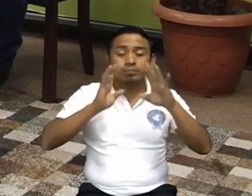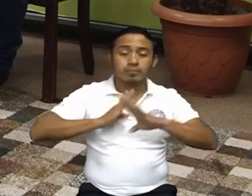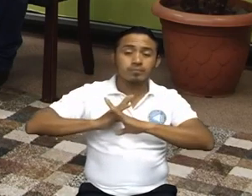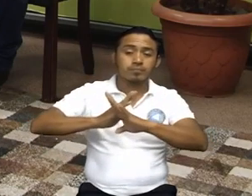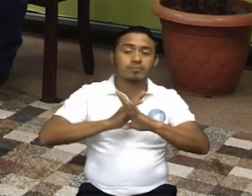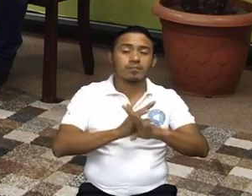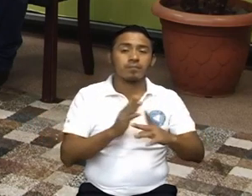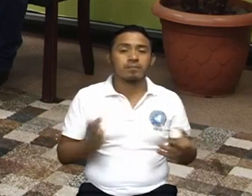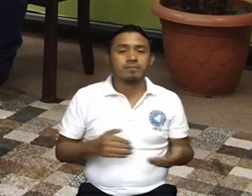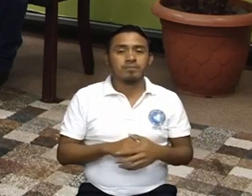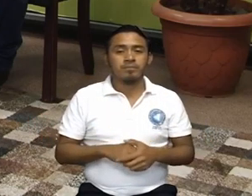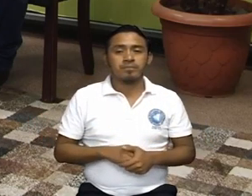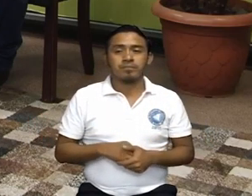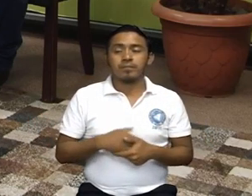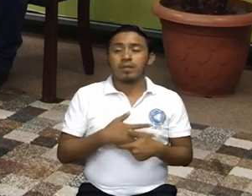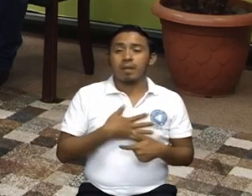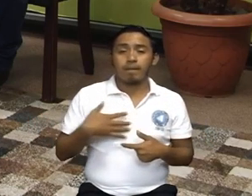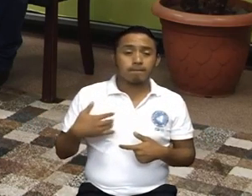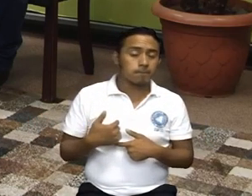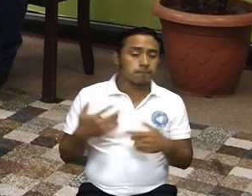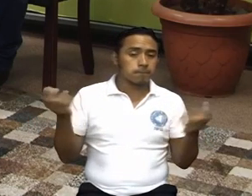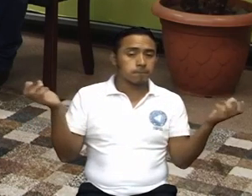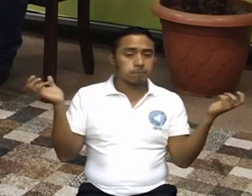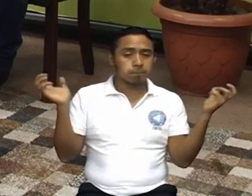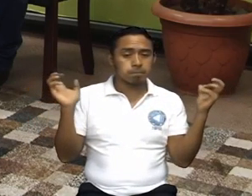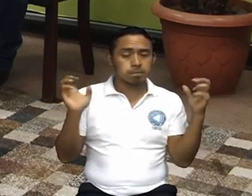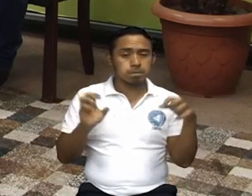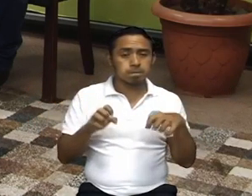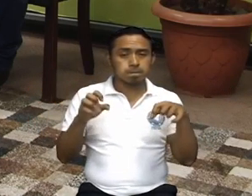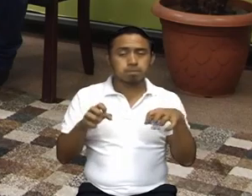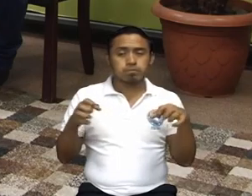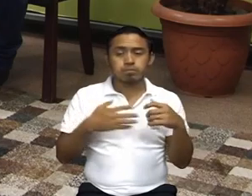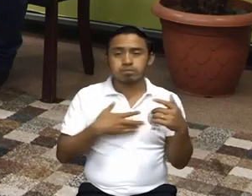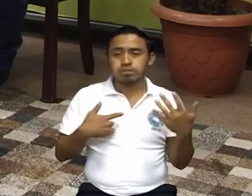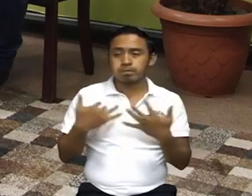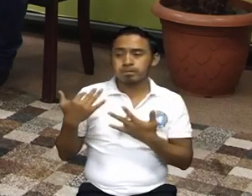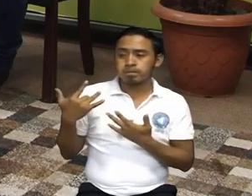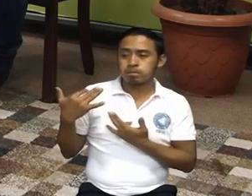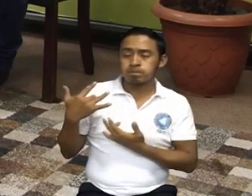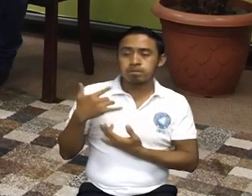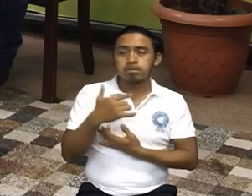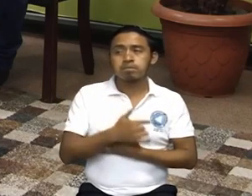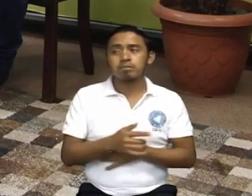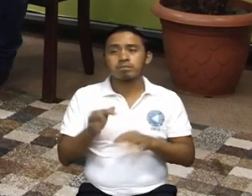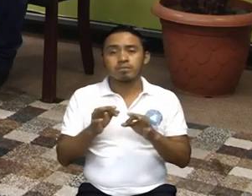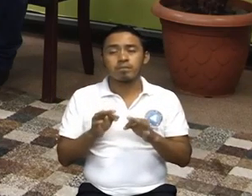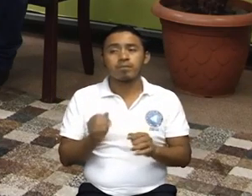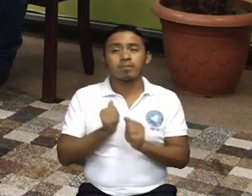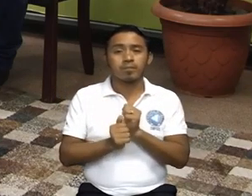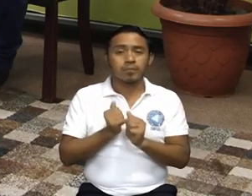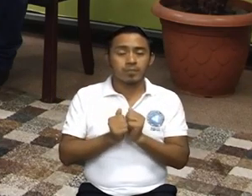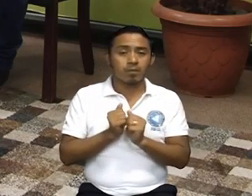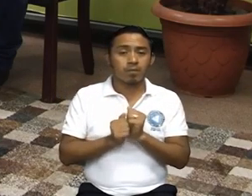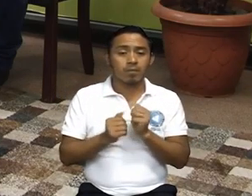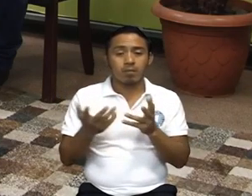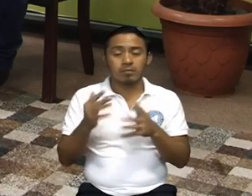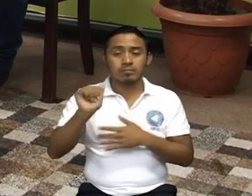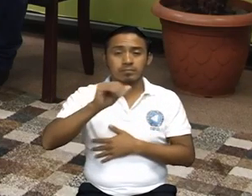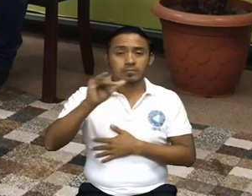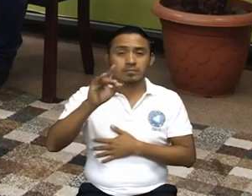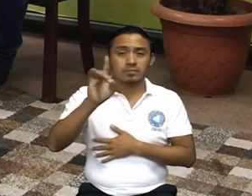está mojado, mejor no conectar nada hasta que esté sequito, porque puede ocasionar un accidente por